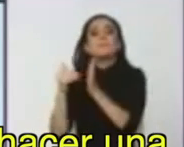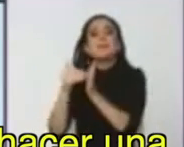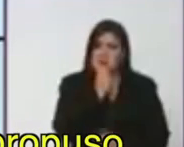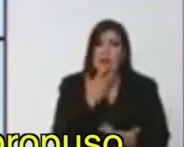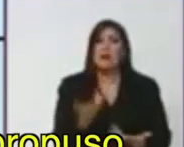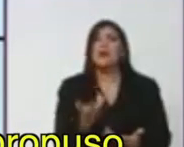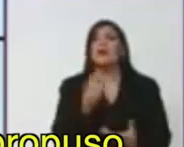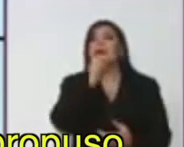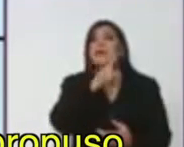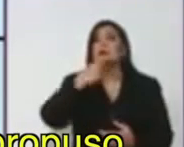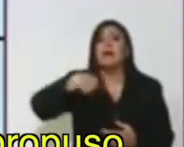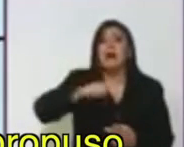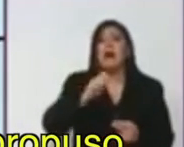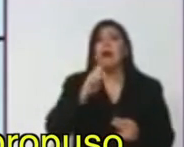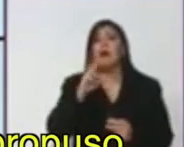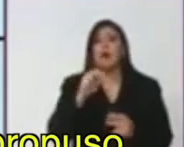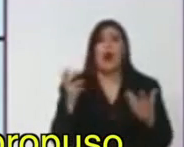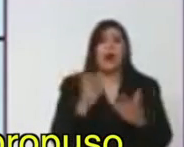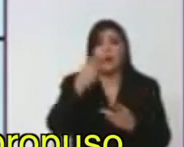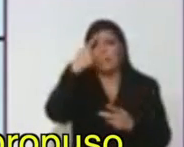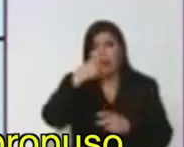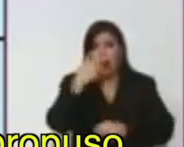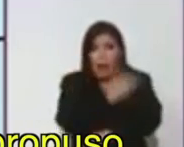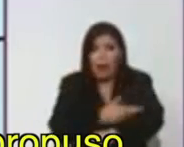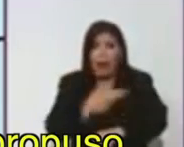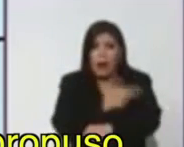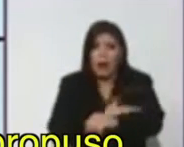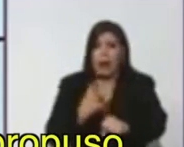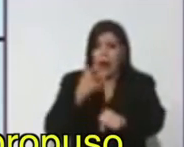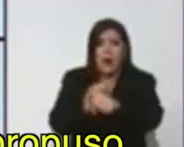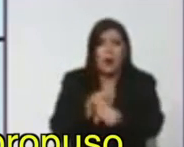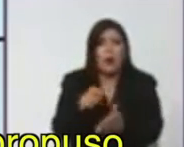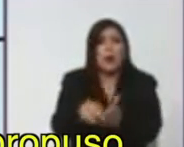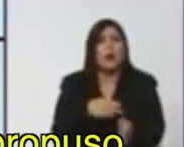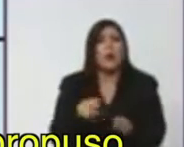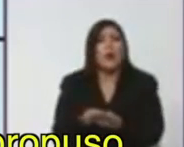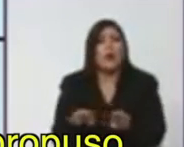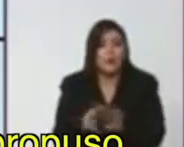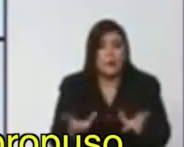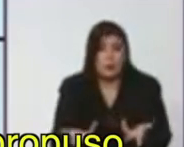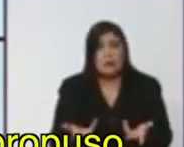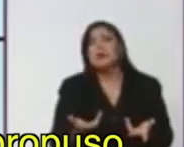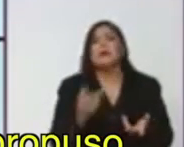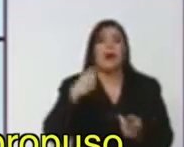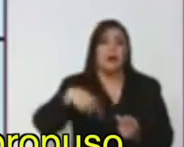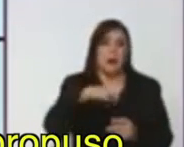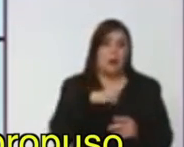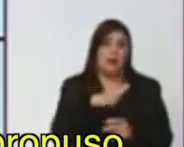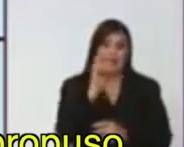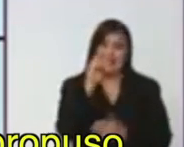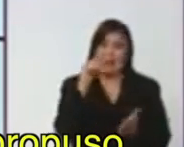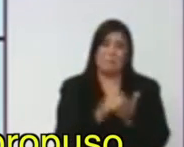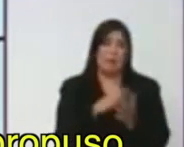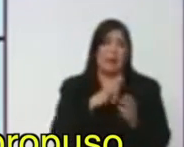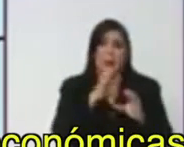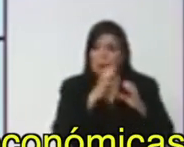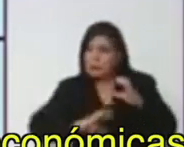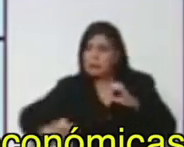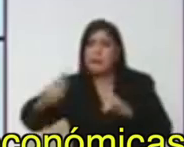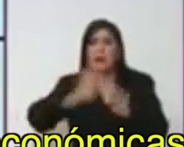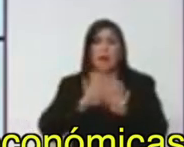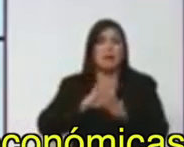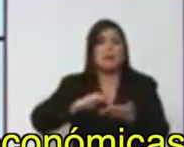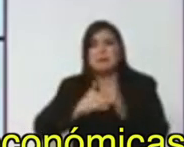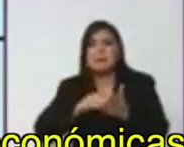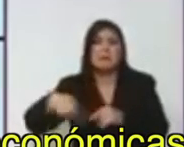prosperidad. Mariana Boy, candidata del Partido Verde Ecologista, propuso convertir a la capital en una ciudad de emprendedores y crear